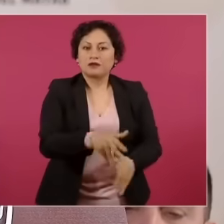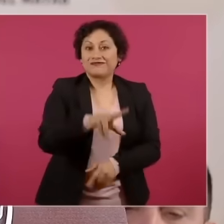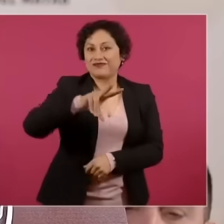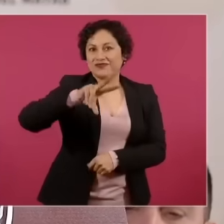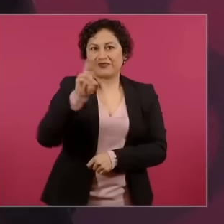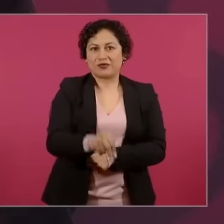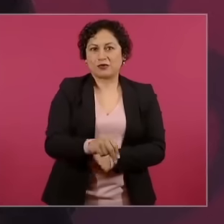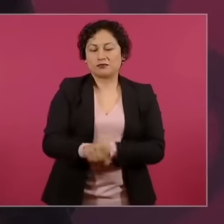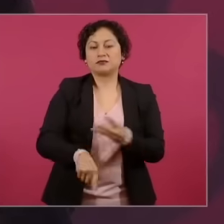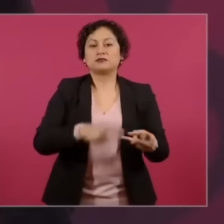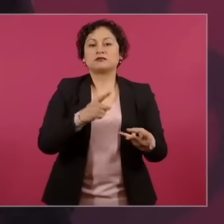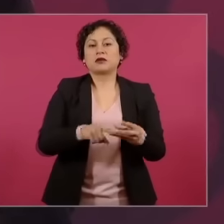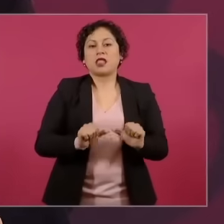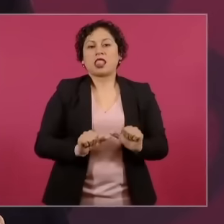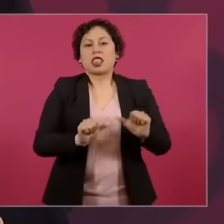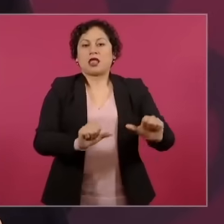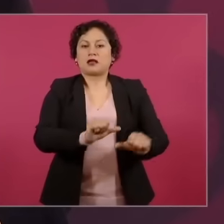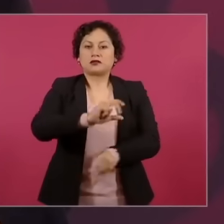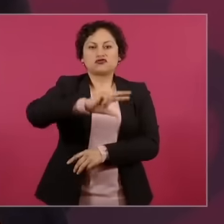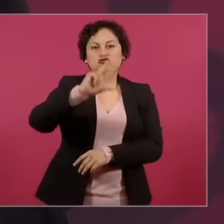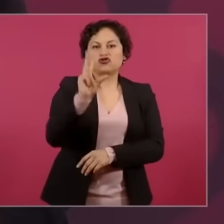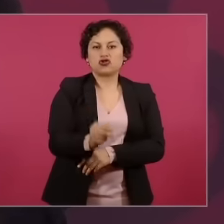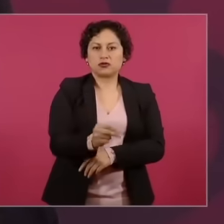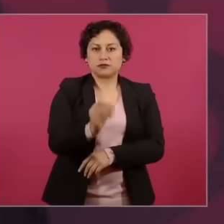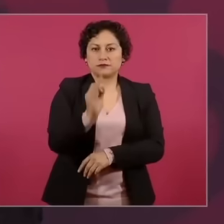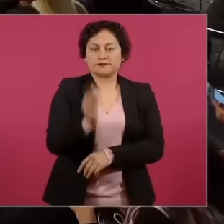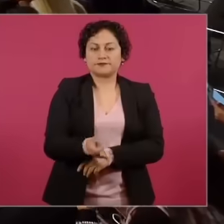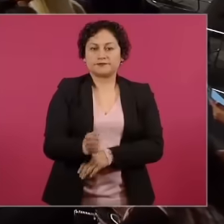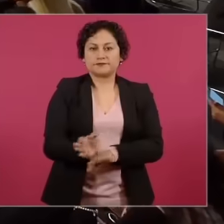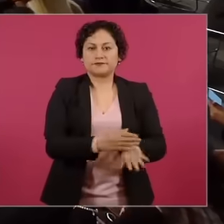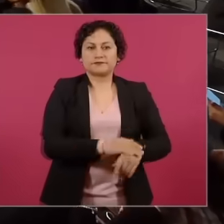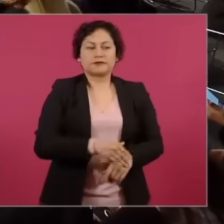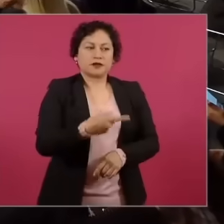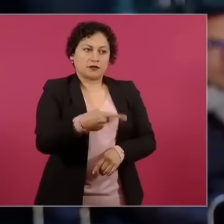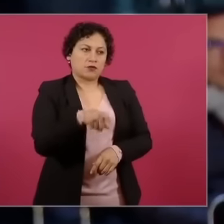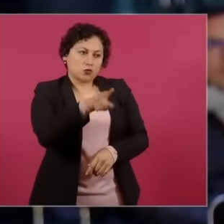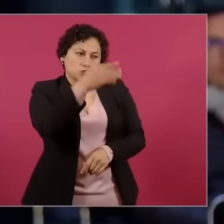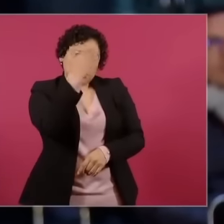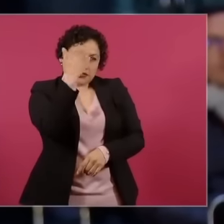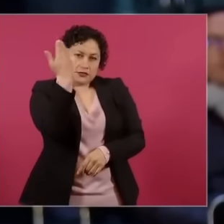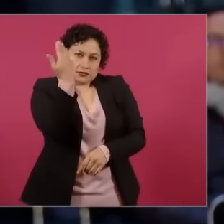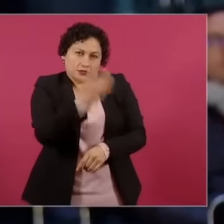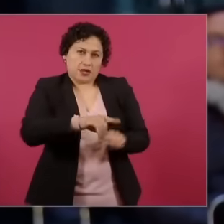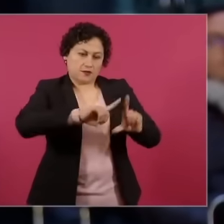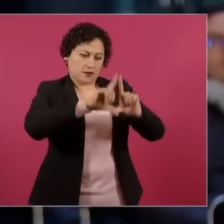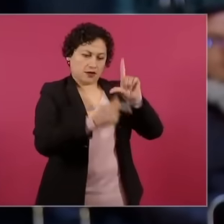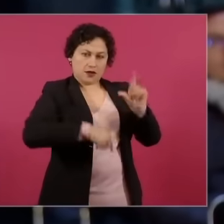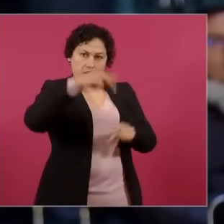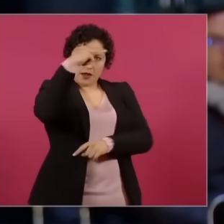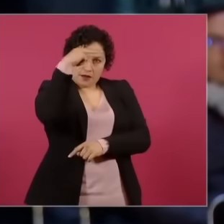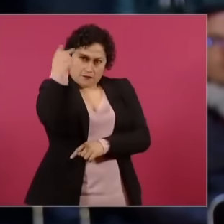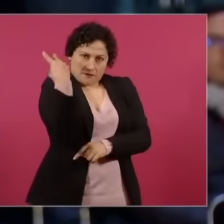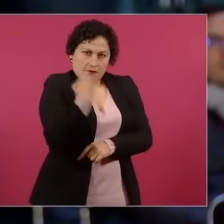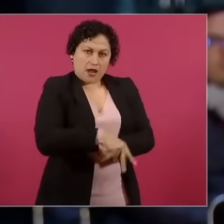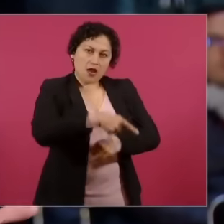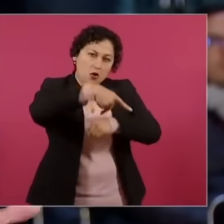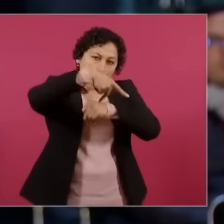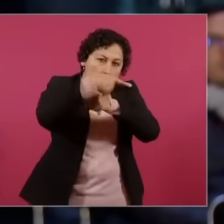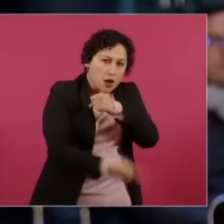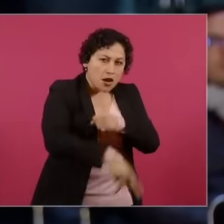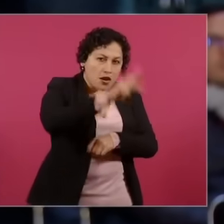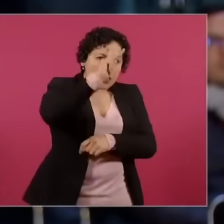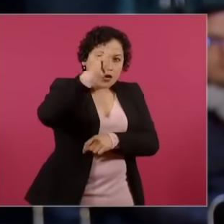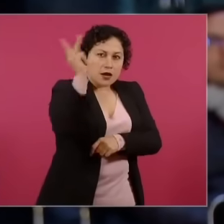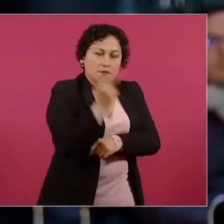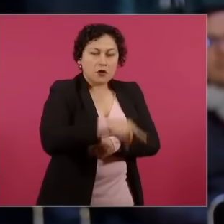impunidad. Esto es otra cosa. Pero sí reconoce que México es uno de los países más peligrosos del mundo para ejercer el periodismo. No. Las